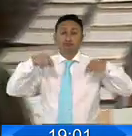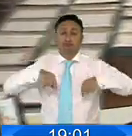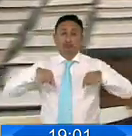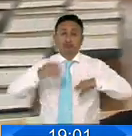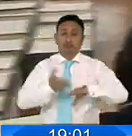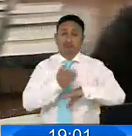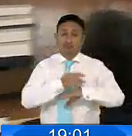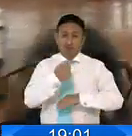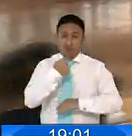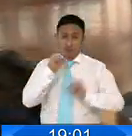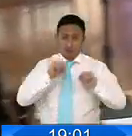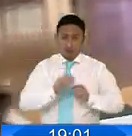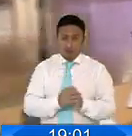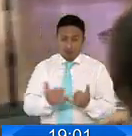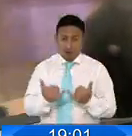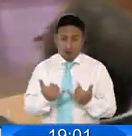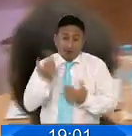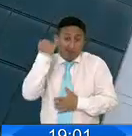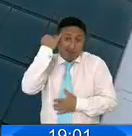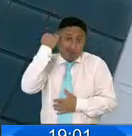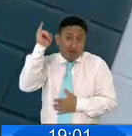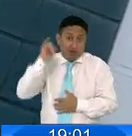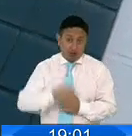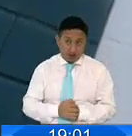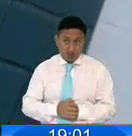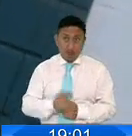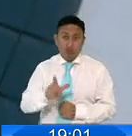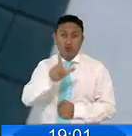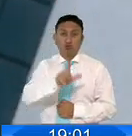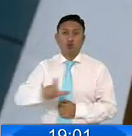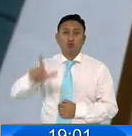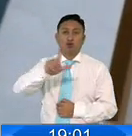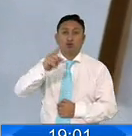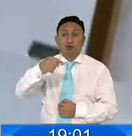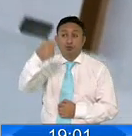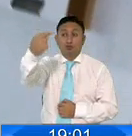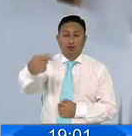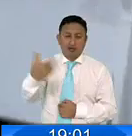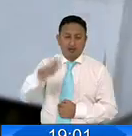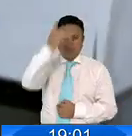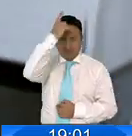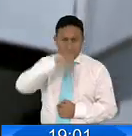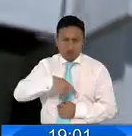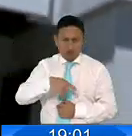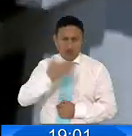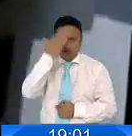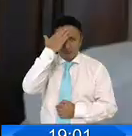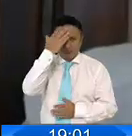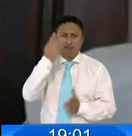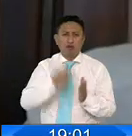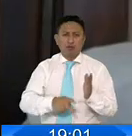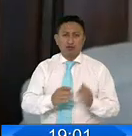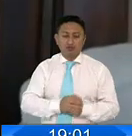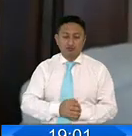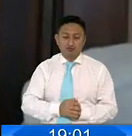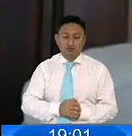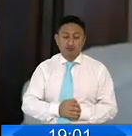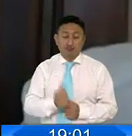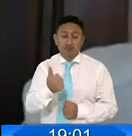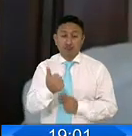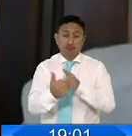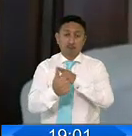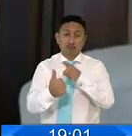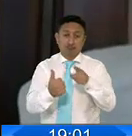habíamos mencionado, queda en lo hipotético, pues solo el lunes siguiente se conocerá la resolución que tome el tribunal. Las tres